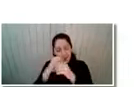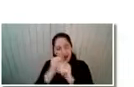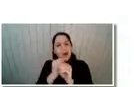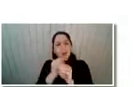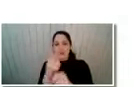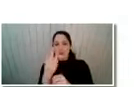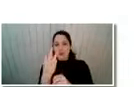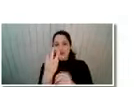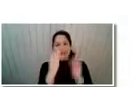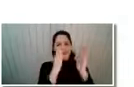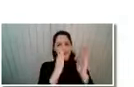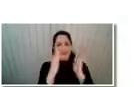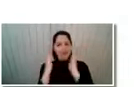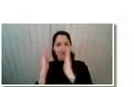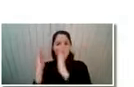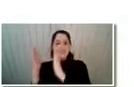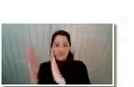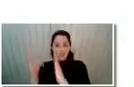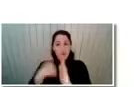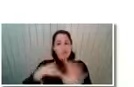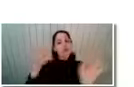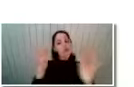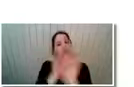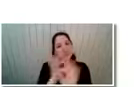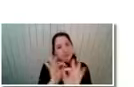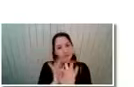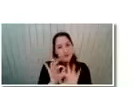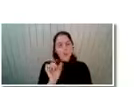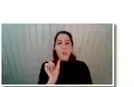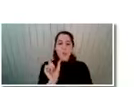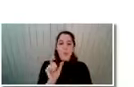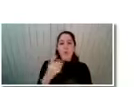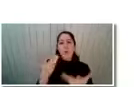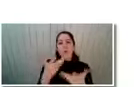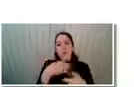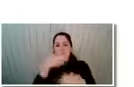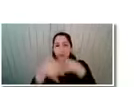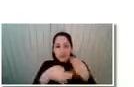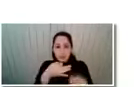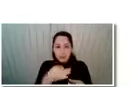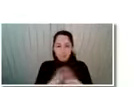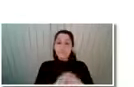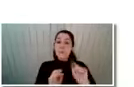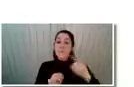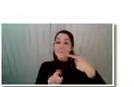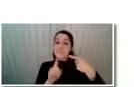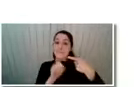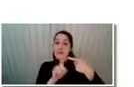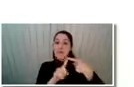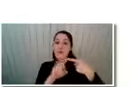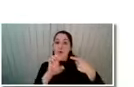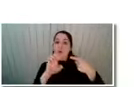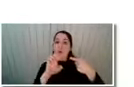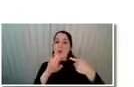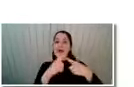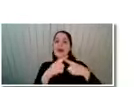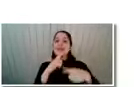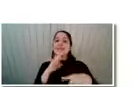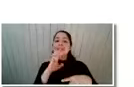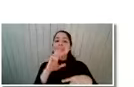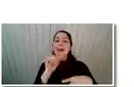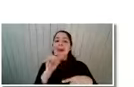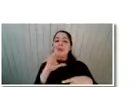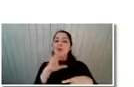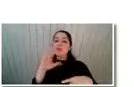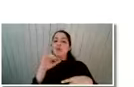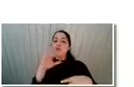a ir detallando un poco y contándoles un poco cómo funcionan. El primer paso es lo que se llama la extracción de este material genético. Después